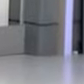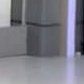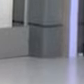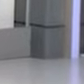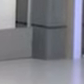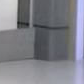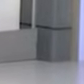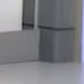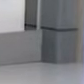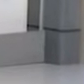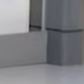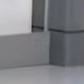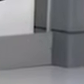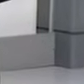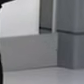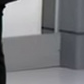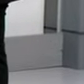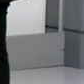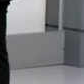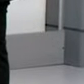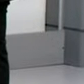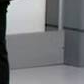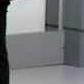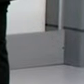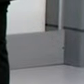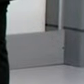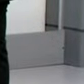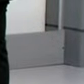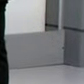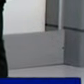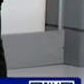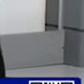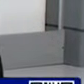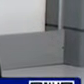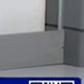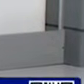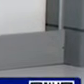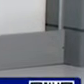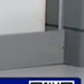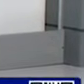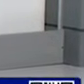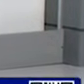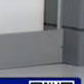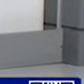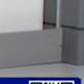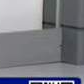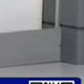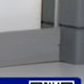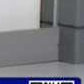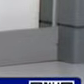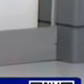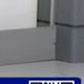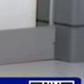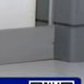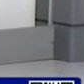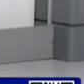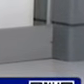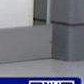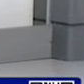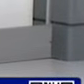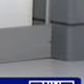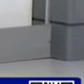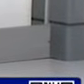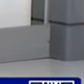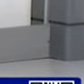Seguimos con este tema. Hay un comunicado que ha emitido el Ministerio de Desarrollo Rural y Tierras. A la opinión pública, el Ministerio de Desarrollo Rural y Tierras